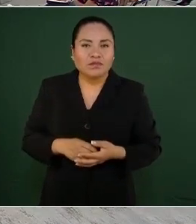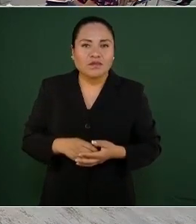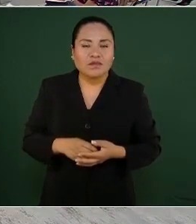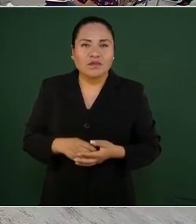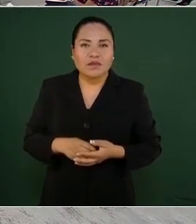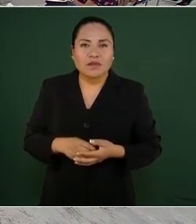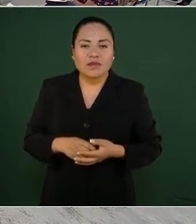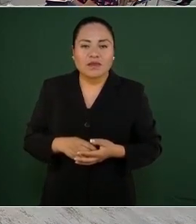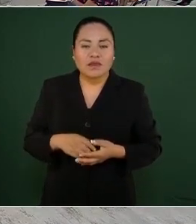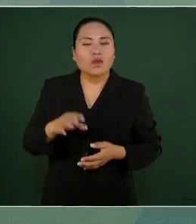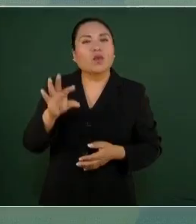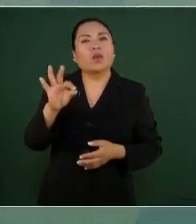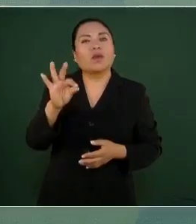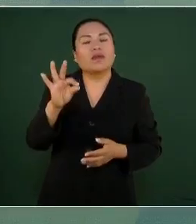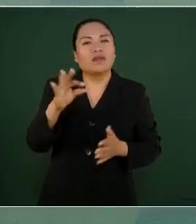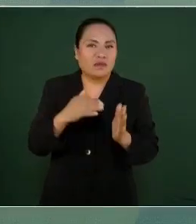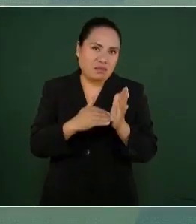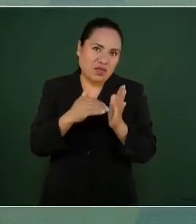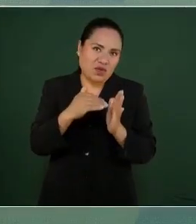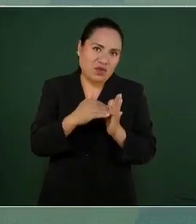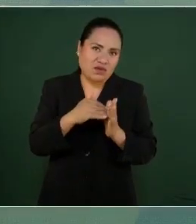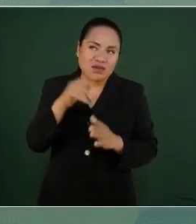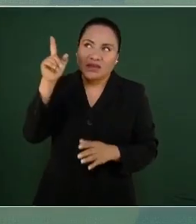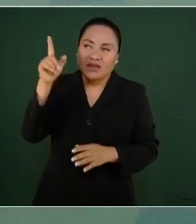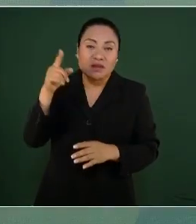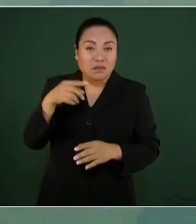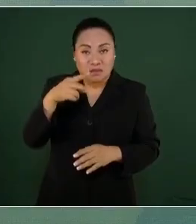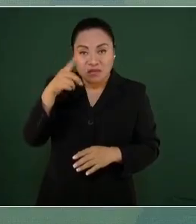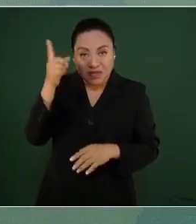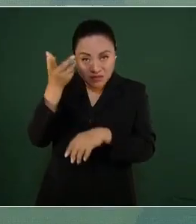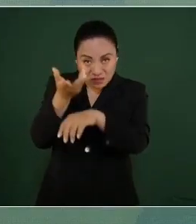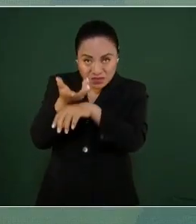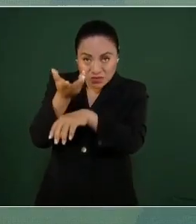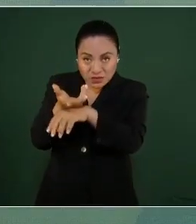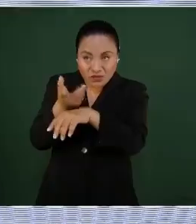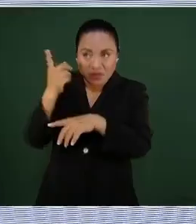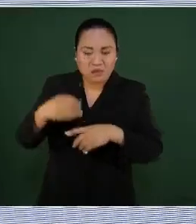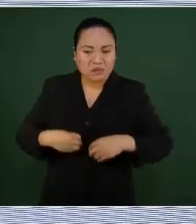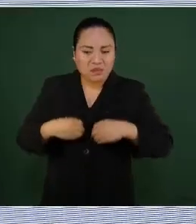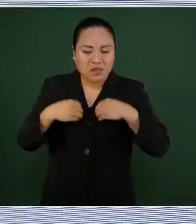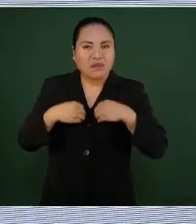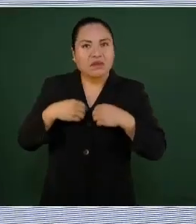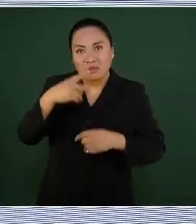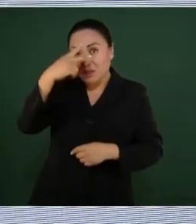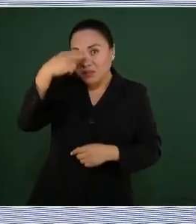los cerca de 40 millones de mexicanos que viven en Estados Unidos.